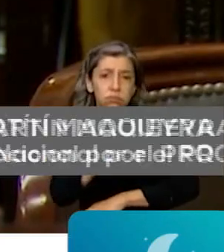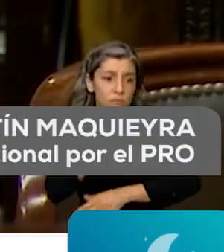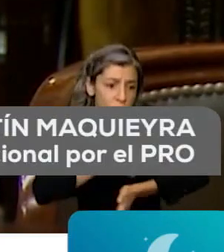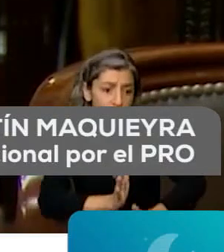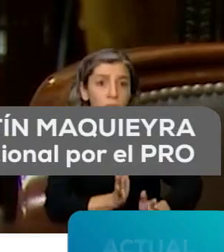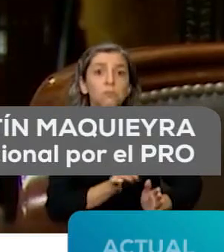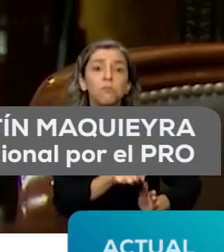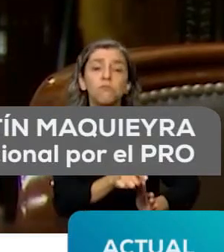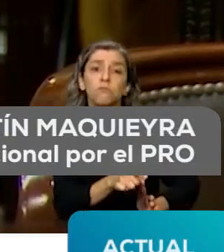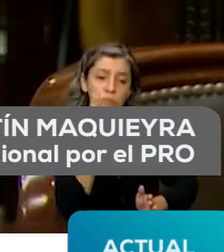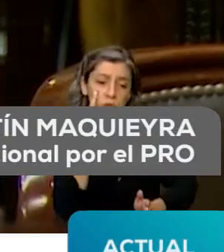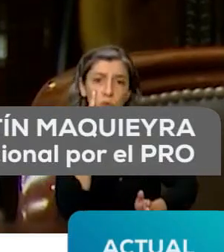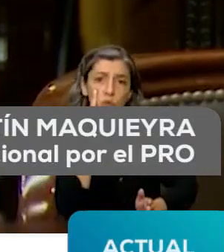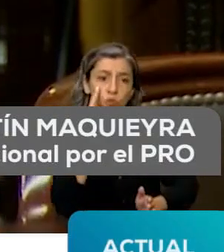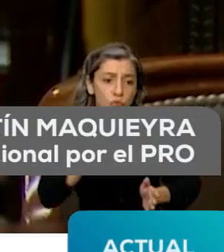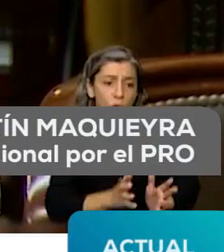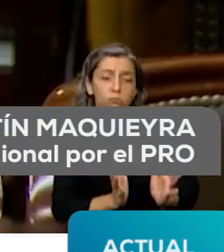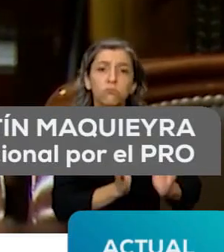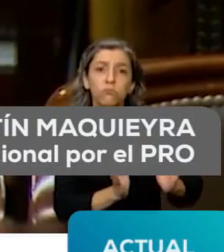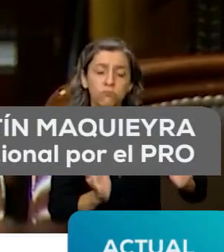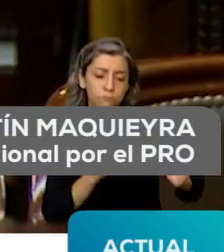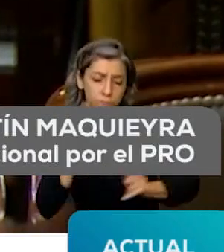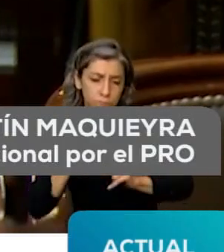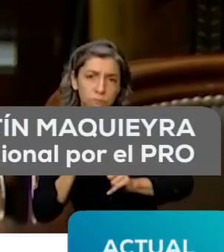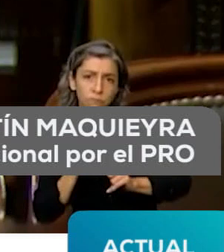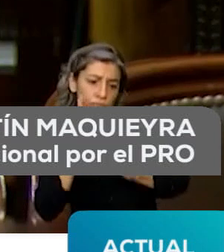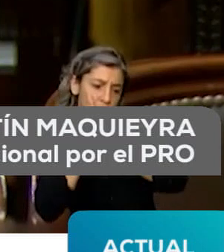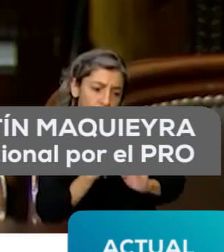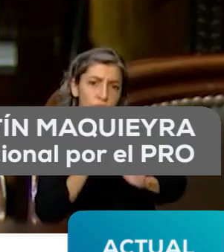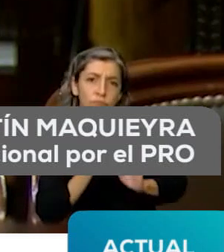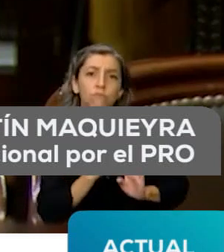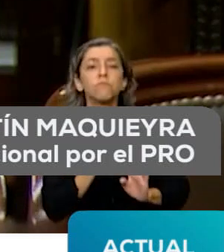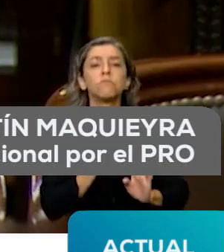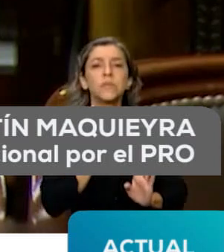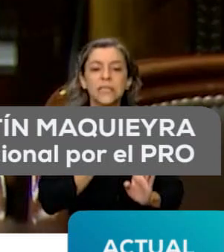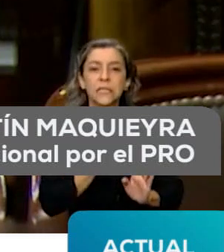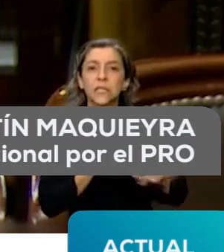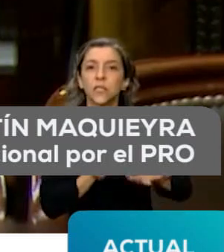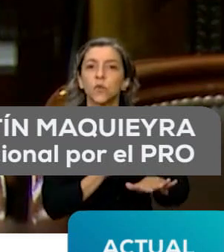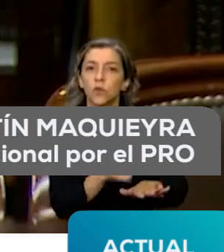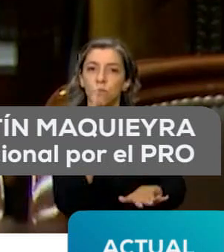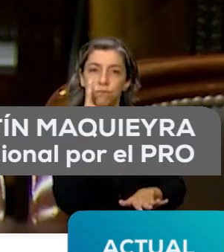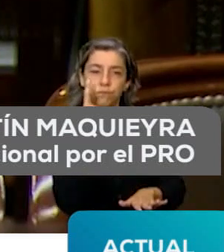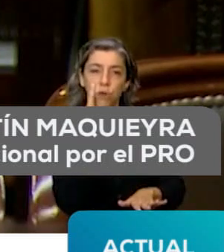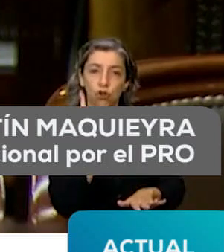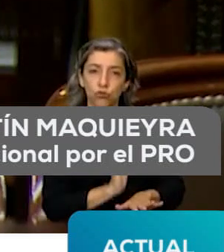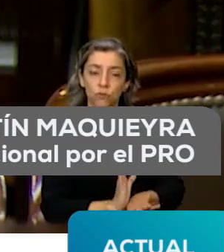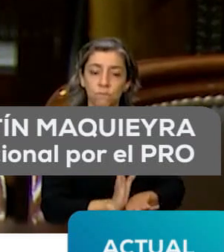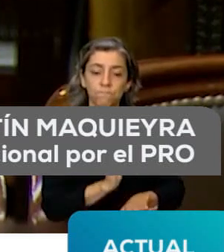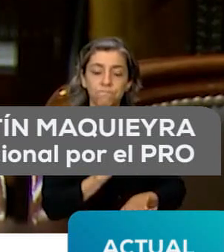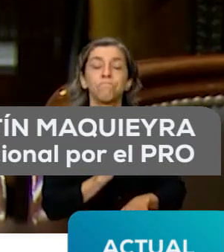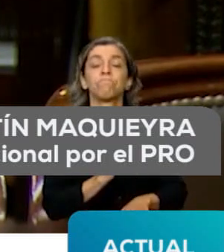un seguimiento por parte de funcionarios que sabían de su situación. Nada de esto sirvió